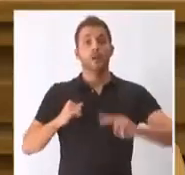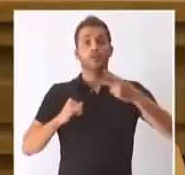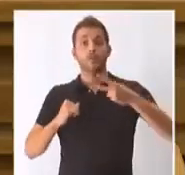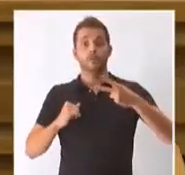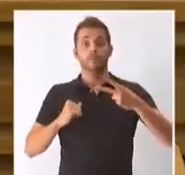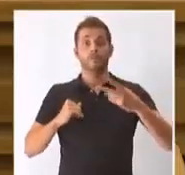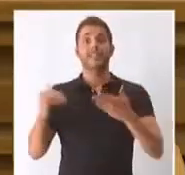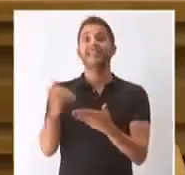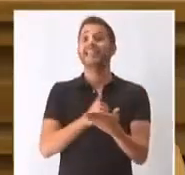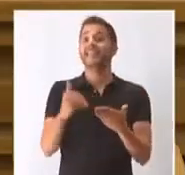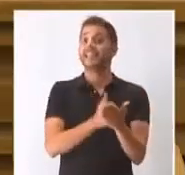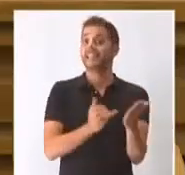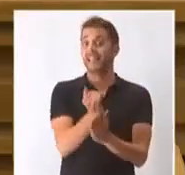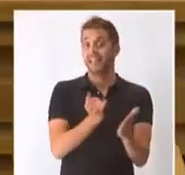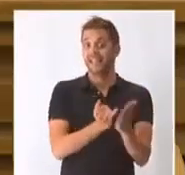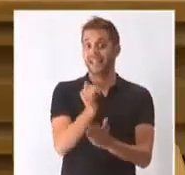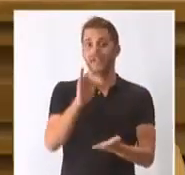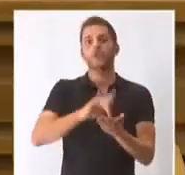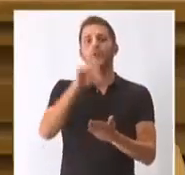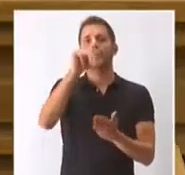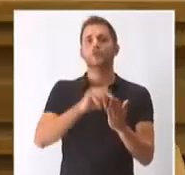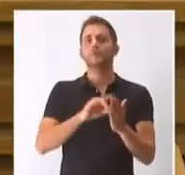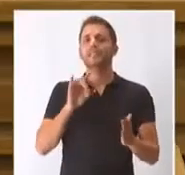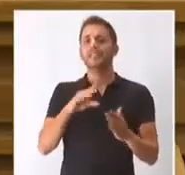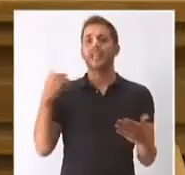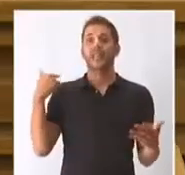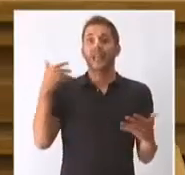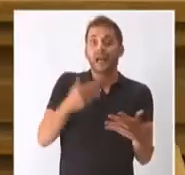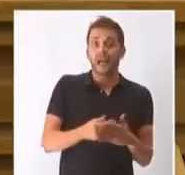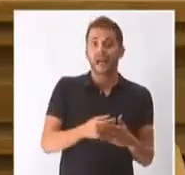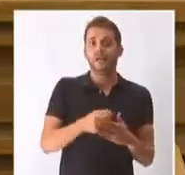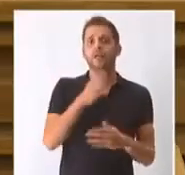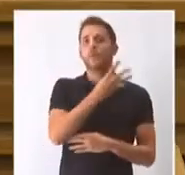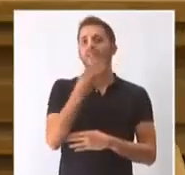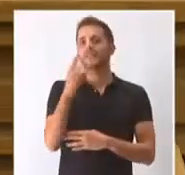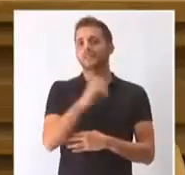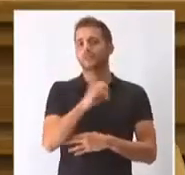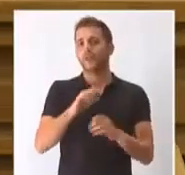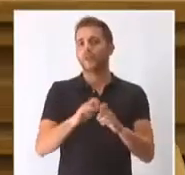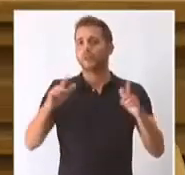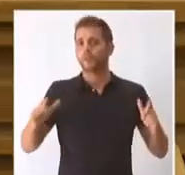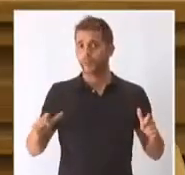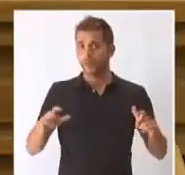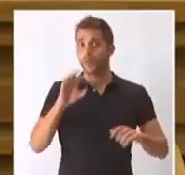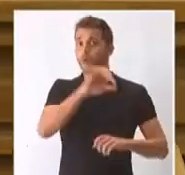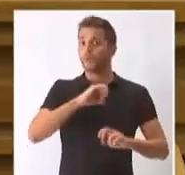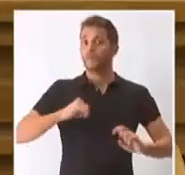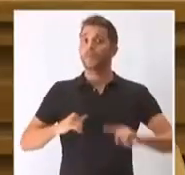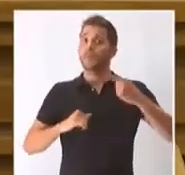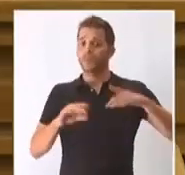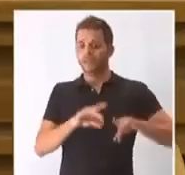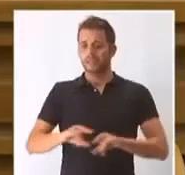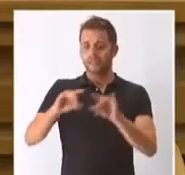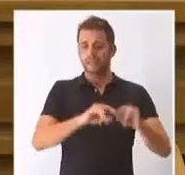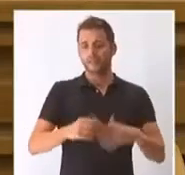en renta agraria desde el 2015 hemos crecido un 43 por ciento se dice pronto la primera comunidad en superficie de producción de vino eso